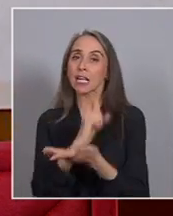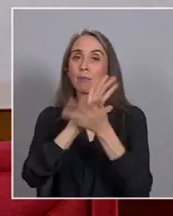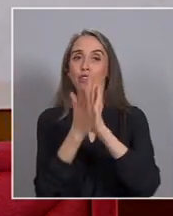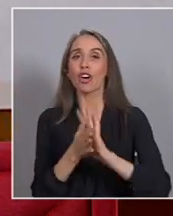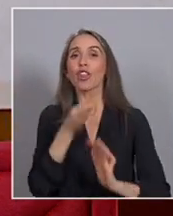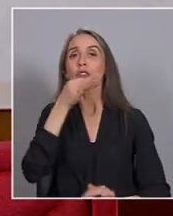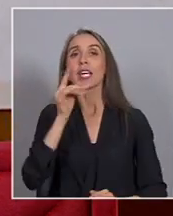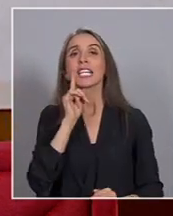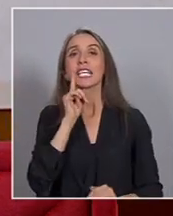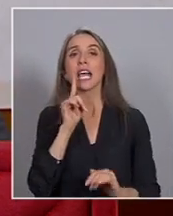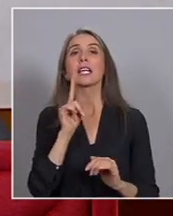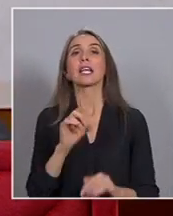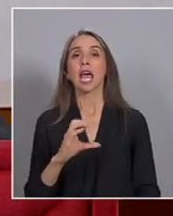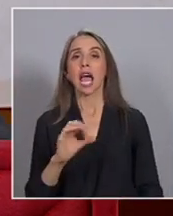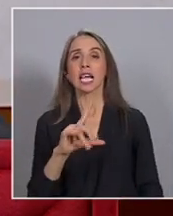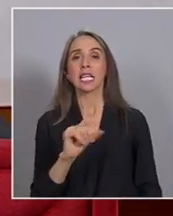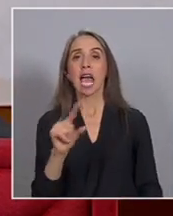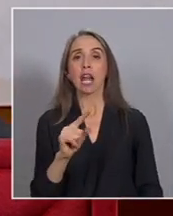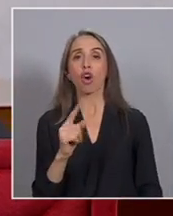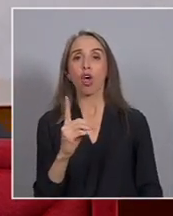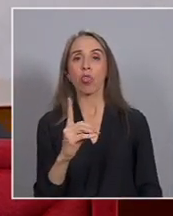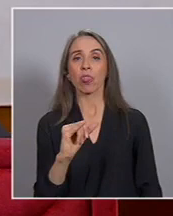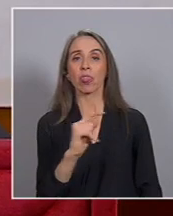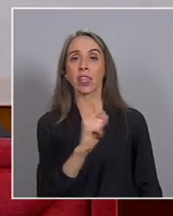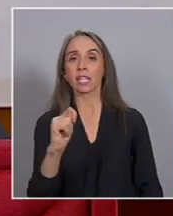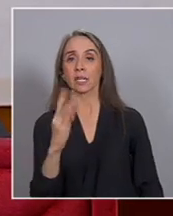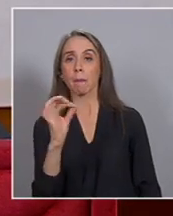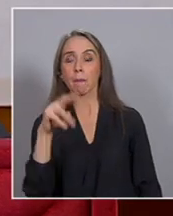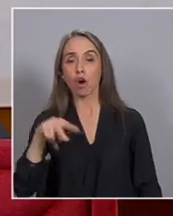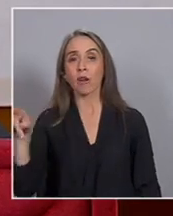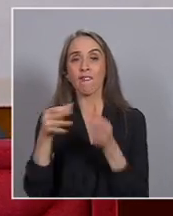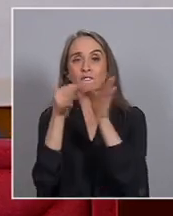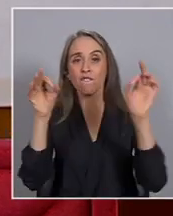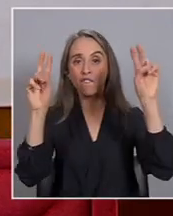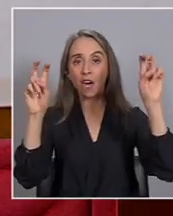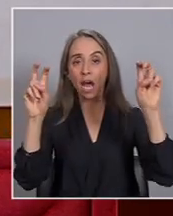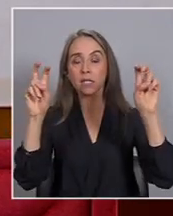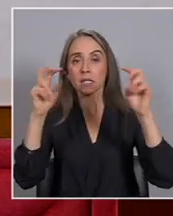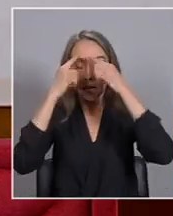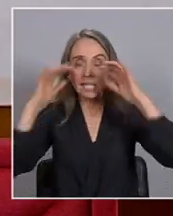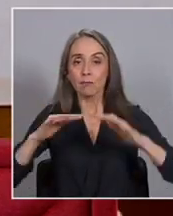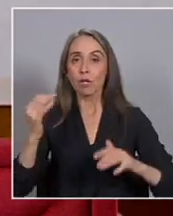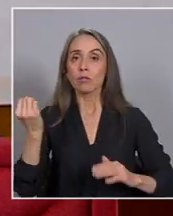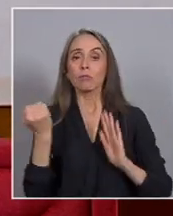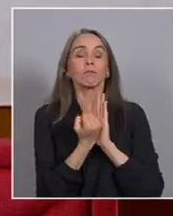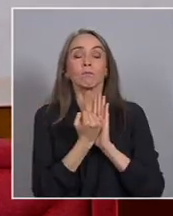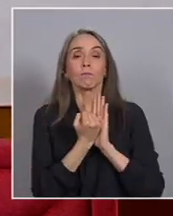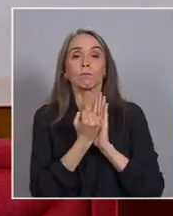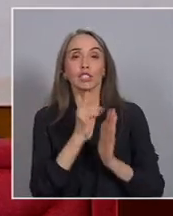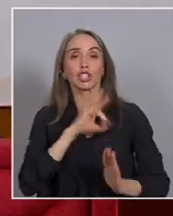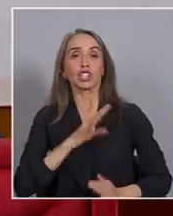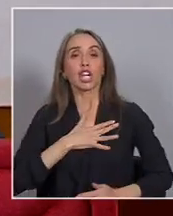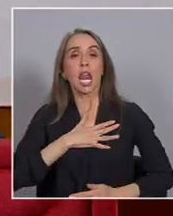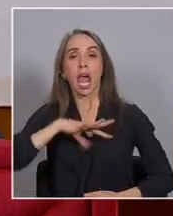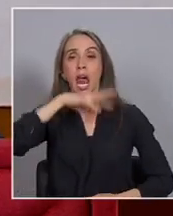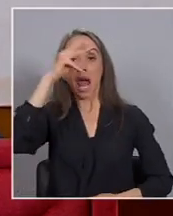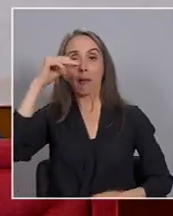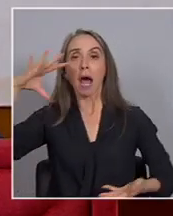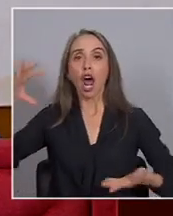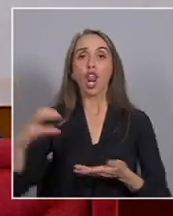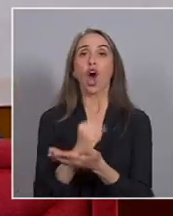decía Carlos Dittmann. Y esa frase, ese esfuerzo quedó grabada en el alma nacional. Y lo